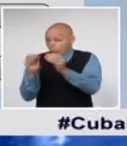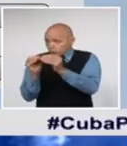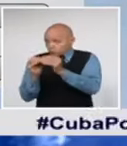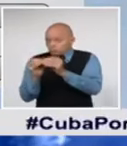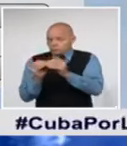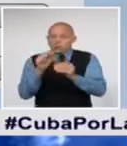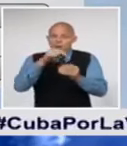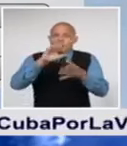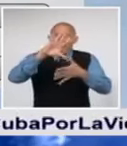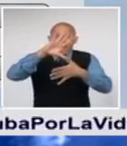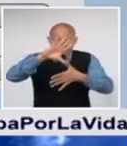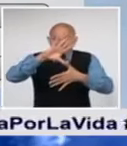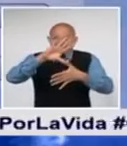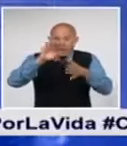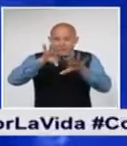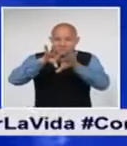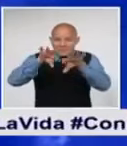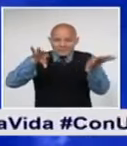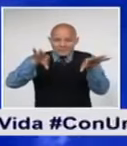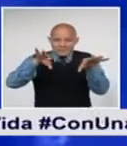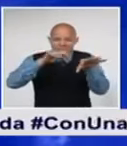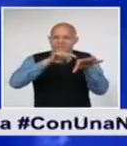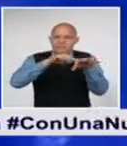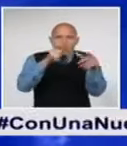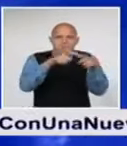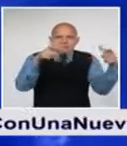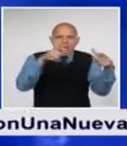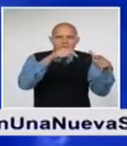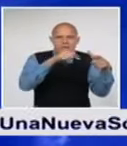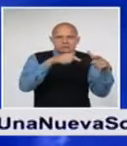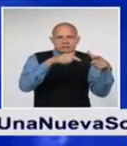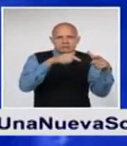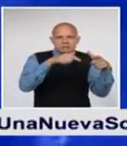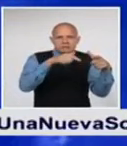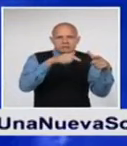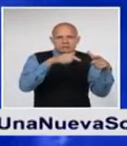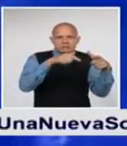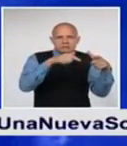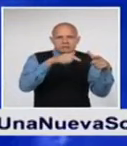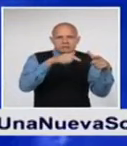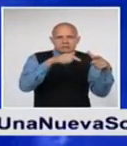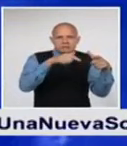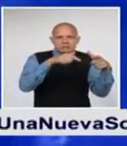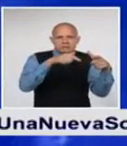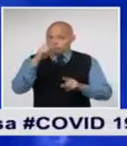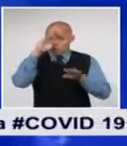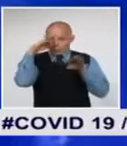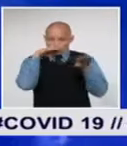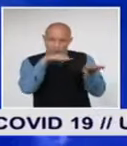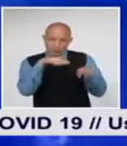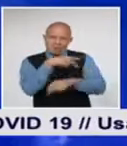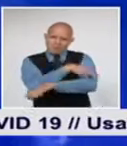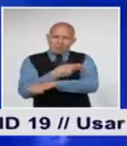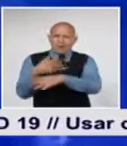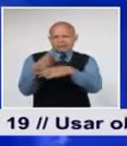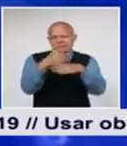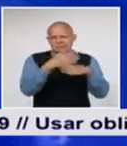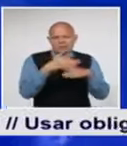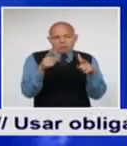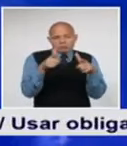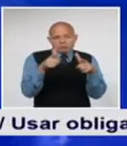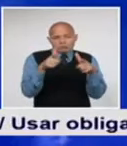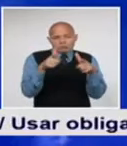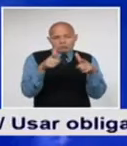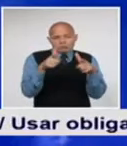2,43%. Y ayer con una cifra de activos y ingresados en algunos países, sin ingresar en